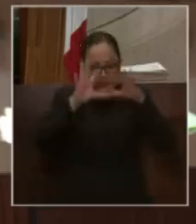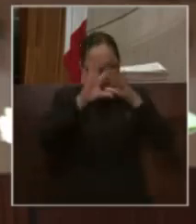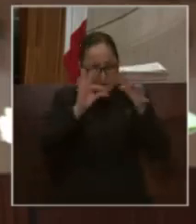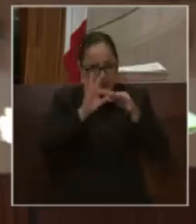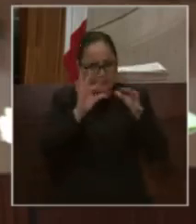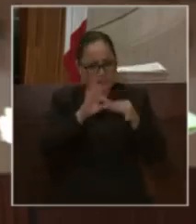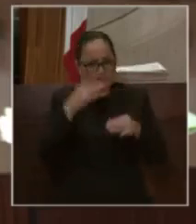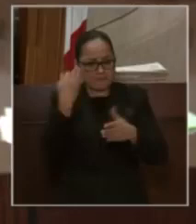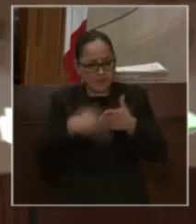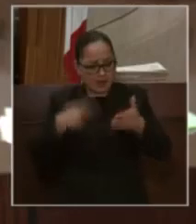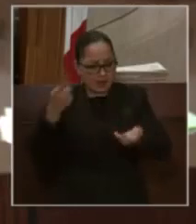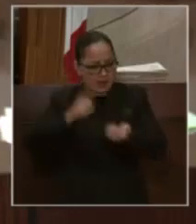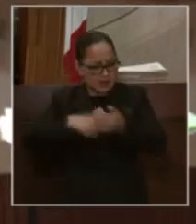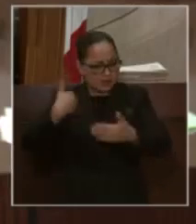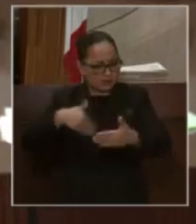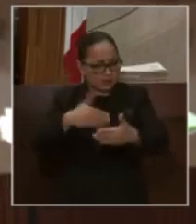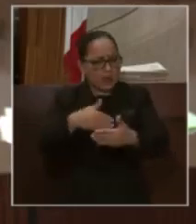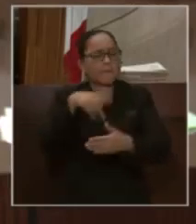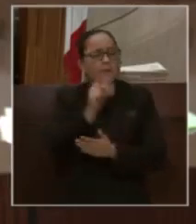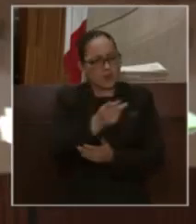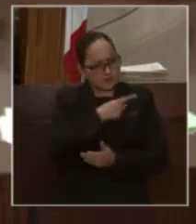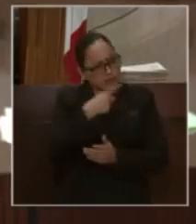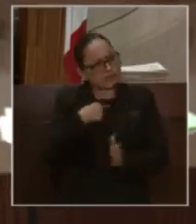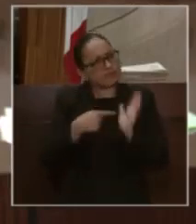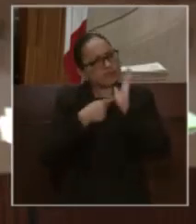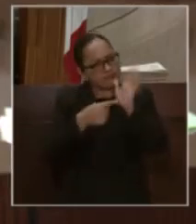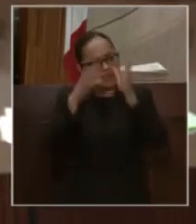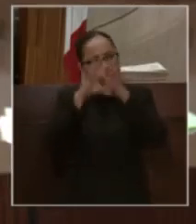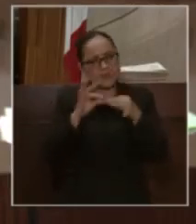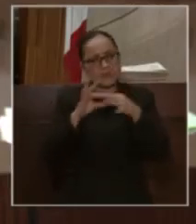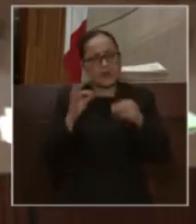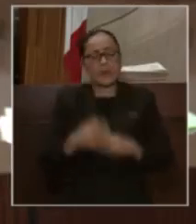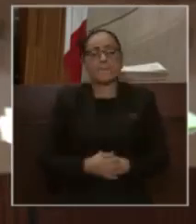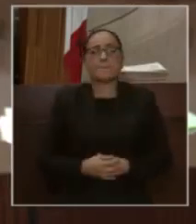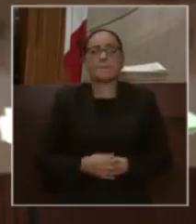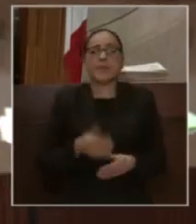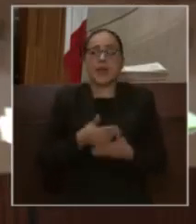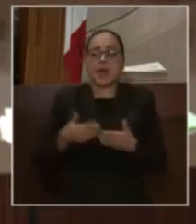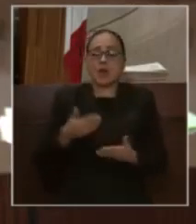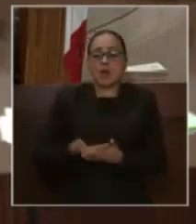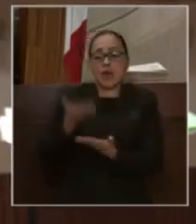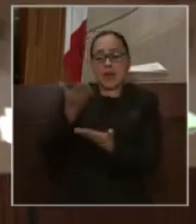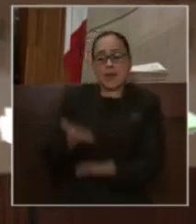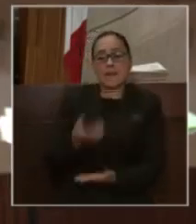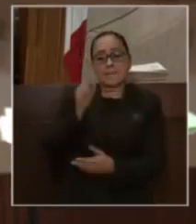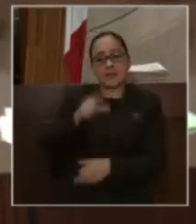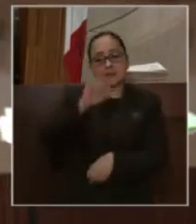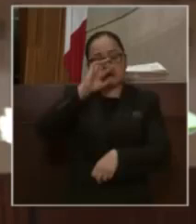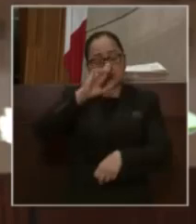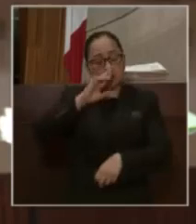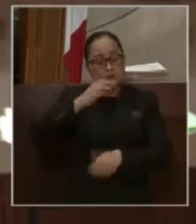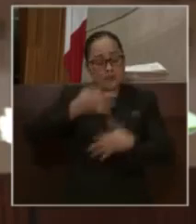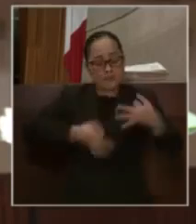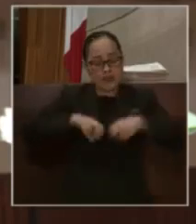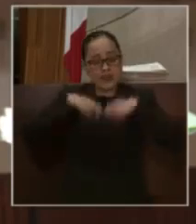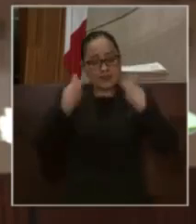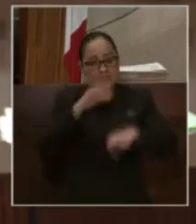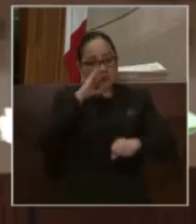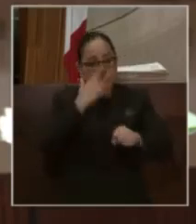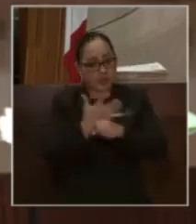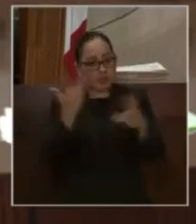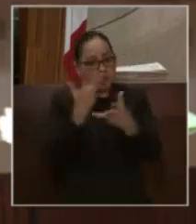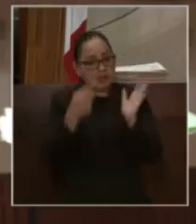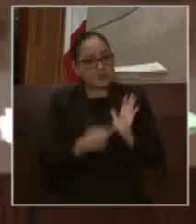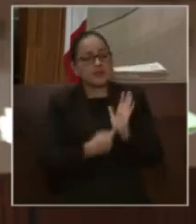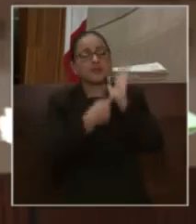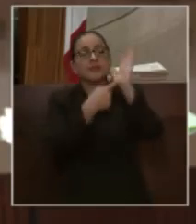apuntar. En dicho procedimiento, el magistrado ponente nos